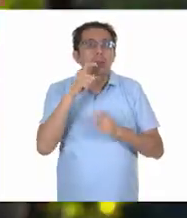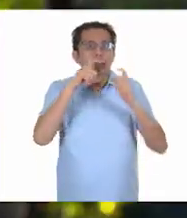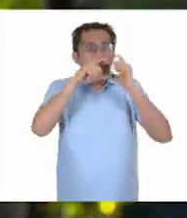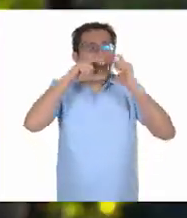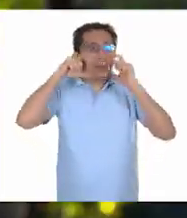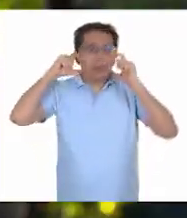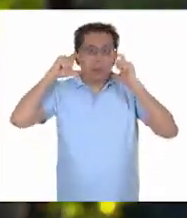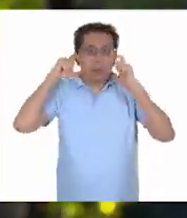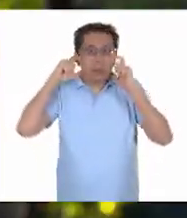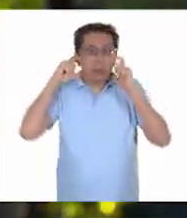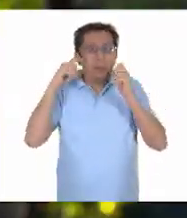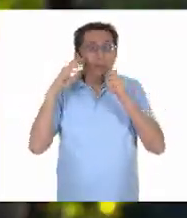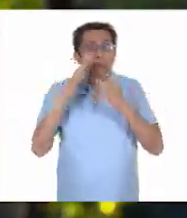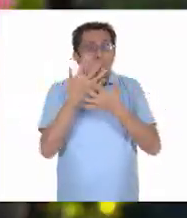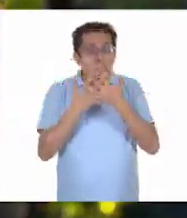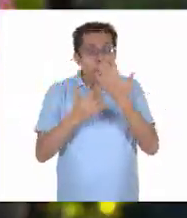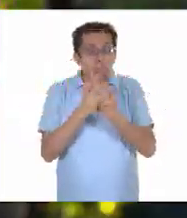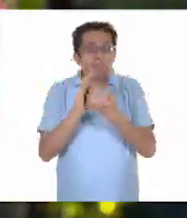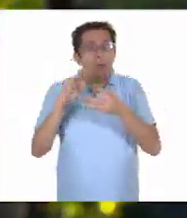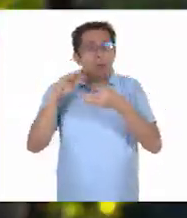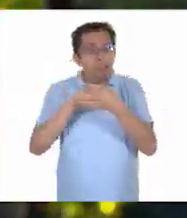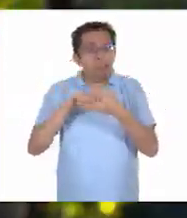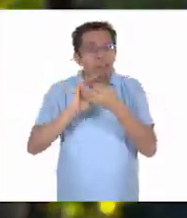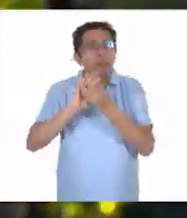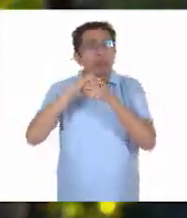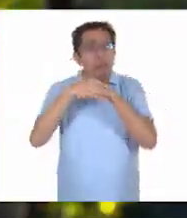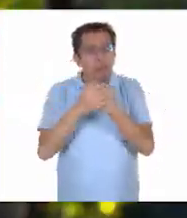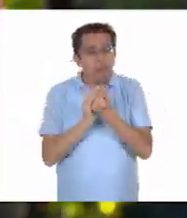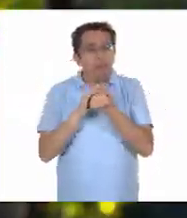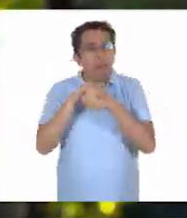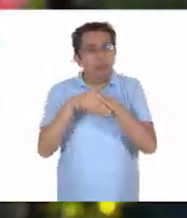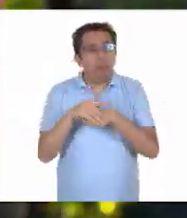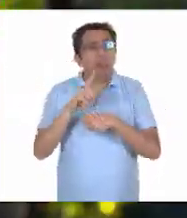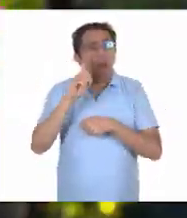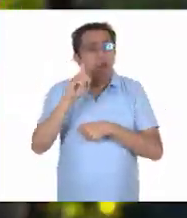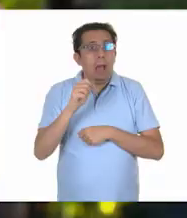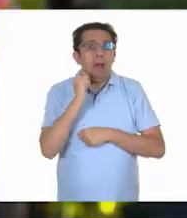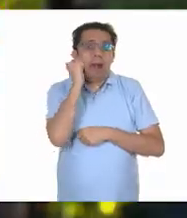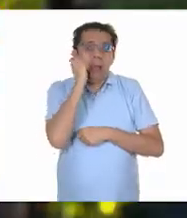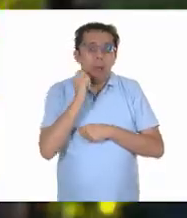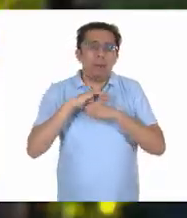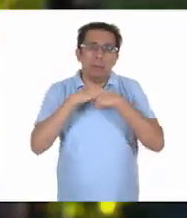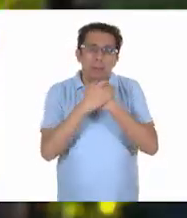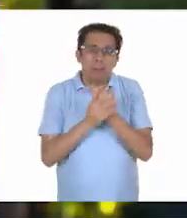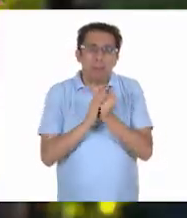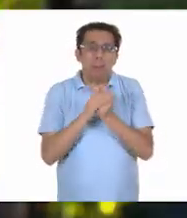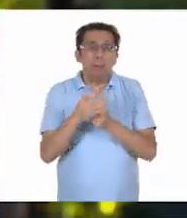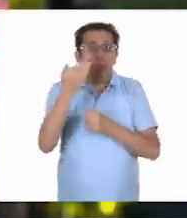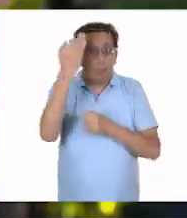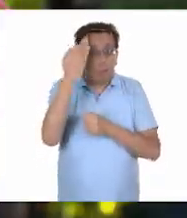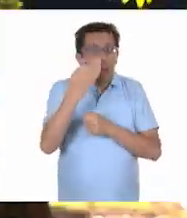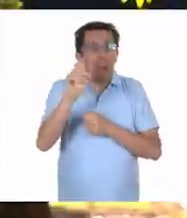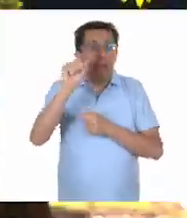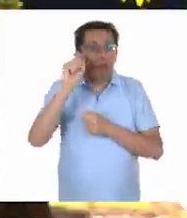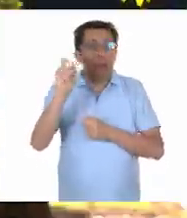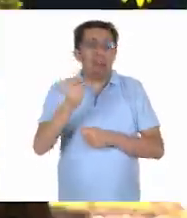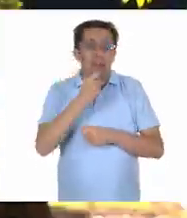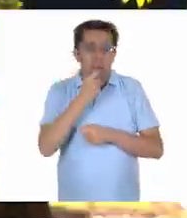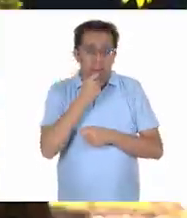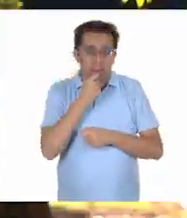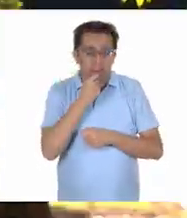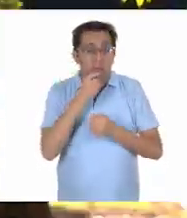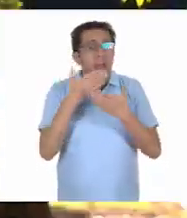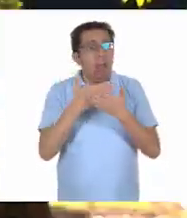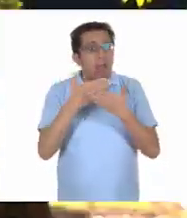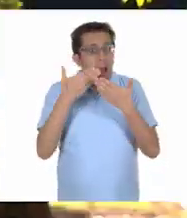cubrebocas. Lava tus manos frecuentemente con agua y con jabón por lo menos durante 20 segundos. Ahora